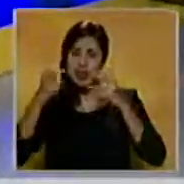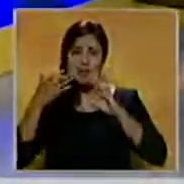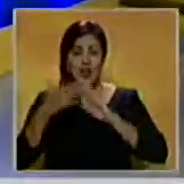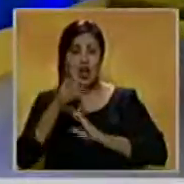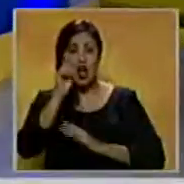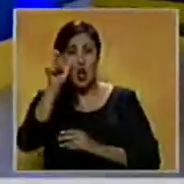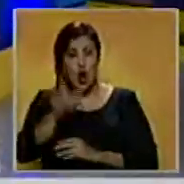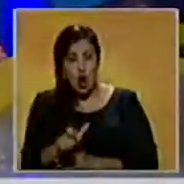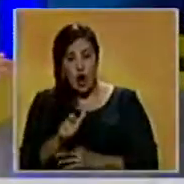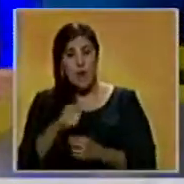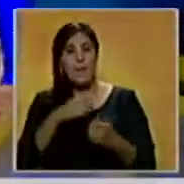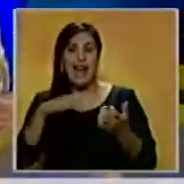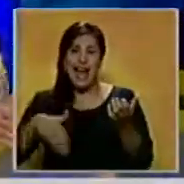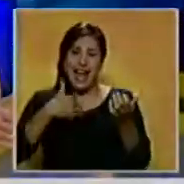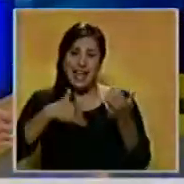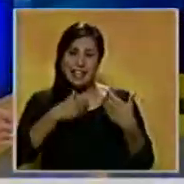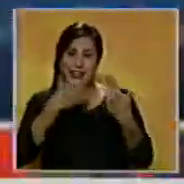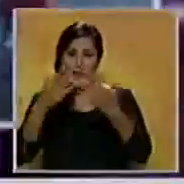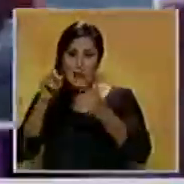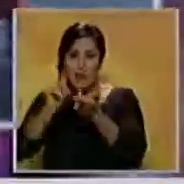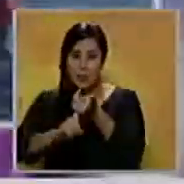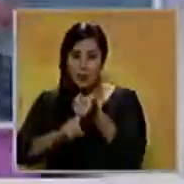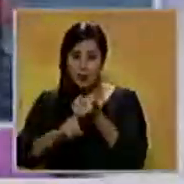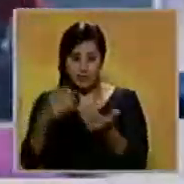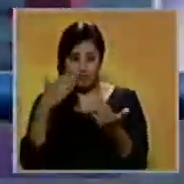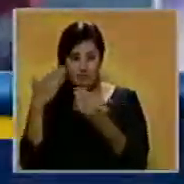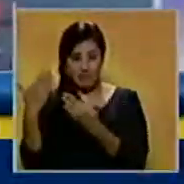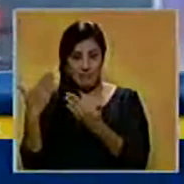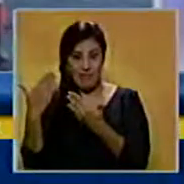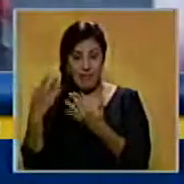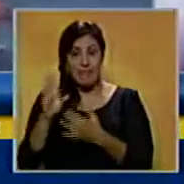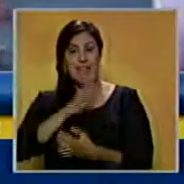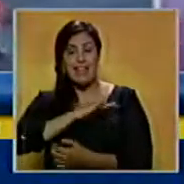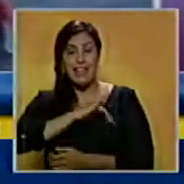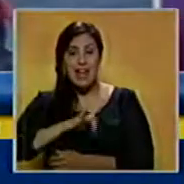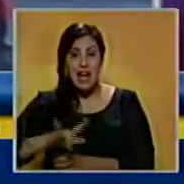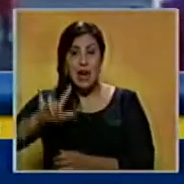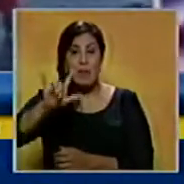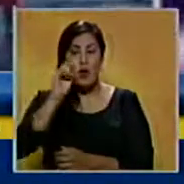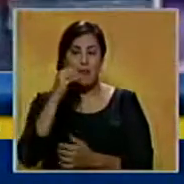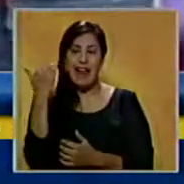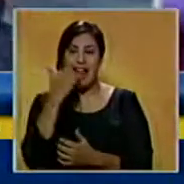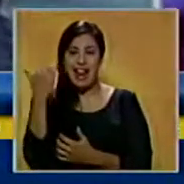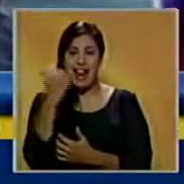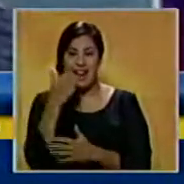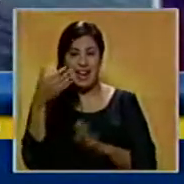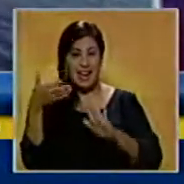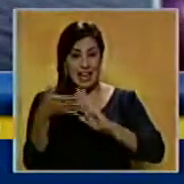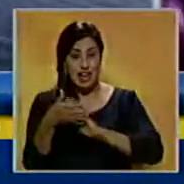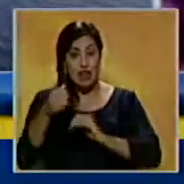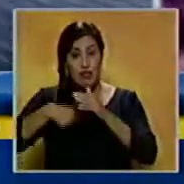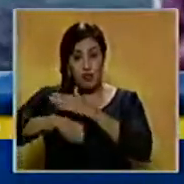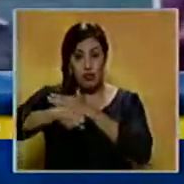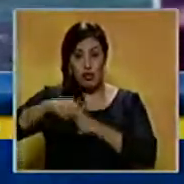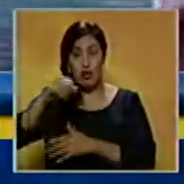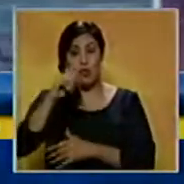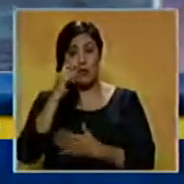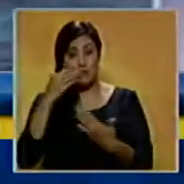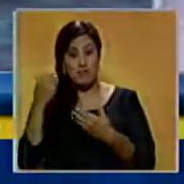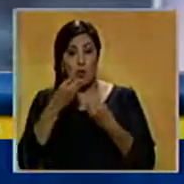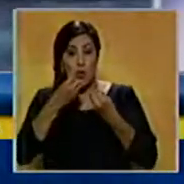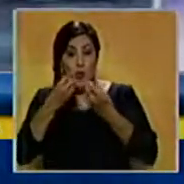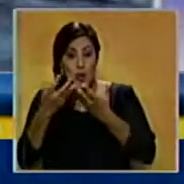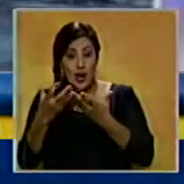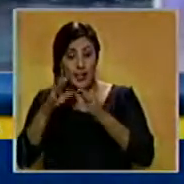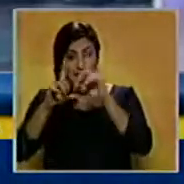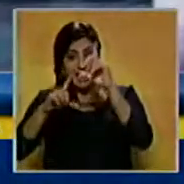Piqué le regaló una serenata a Shakira. Dubái fue el escenario del romántico y gracioso momento en el que el futbolista del Barcelona le cantó